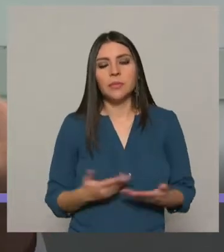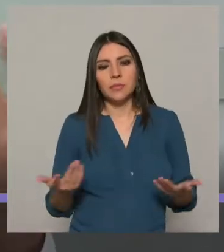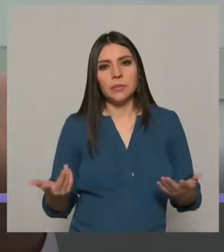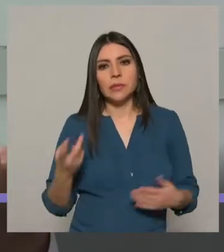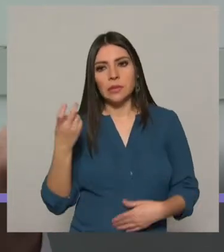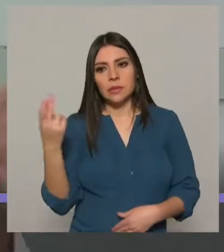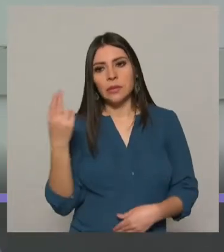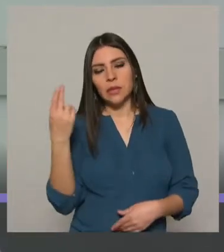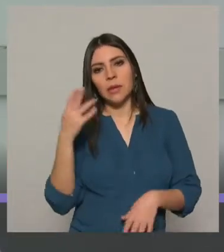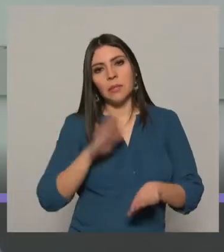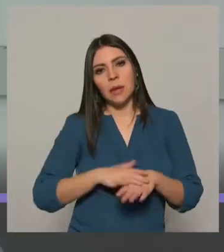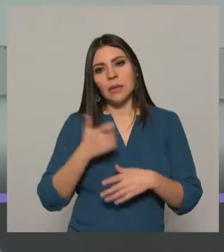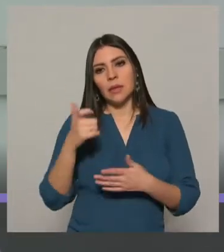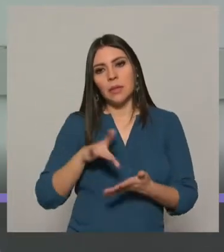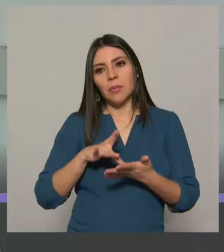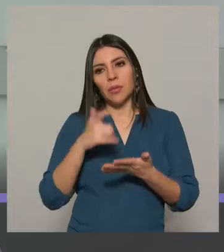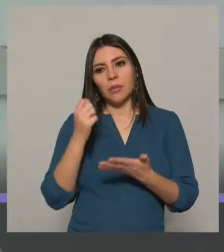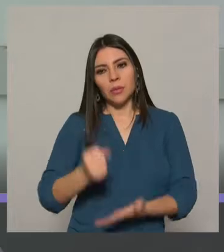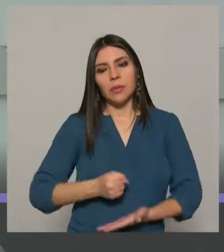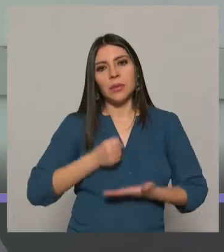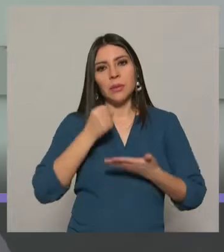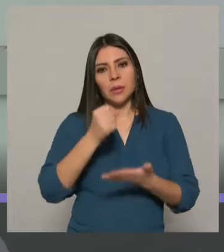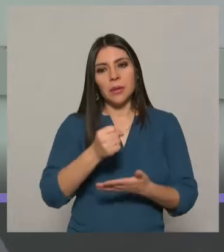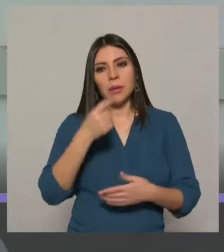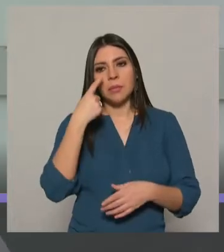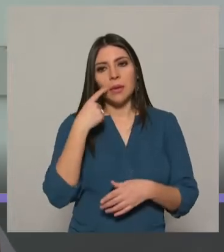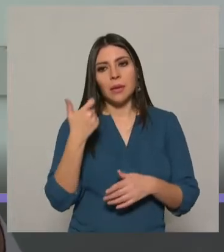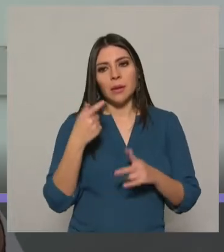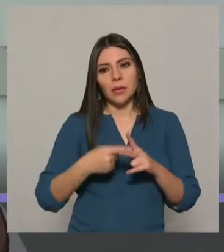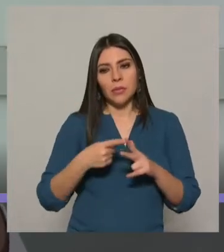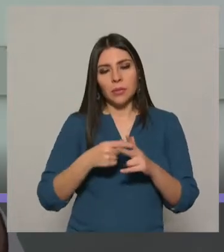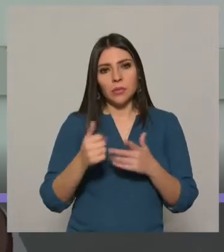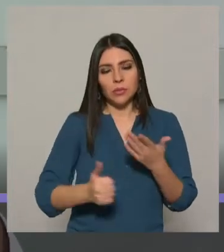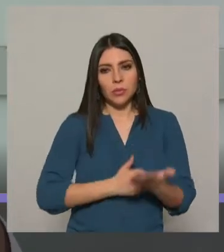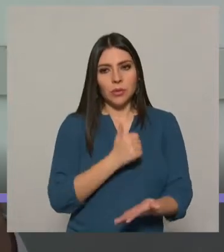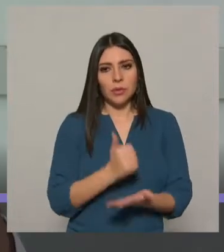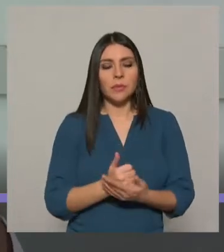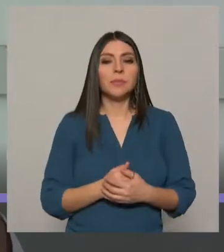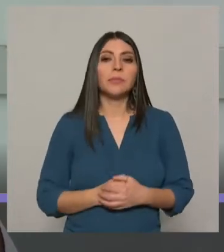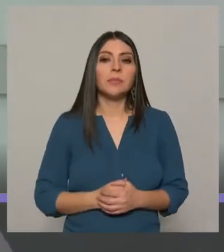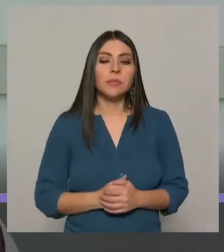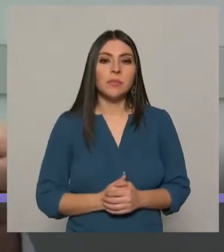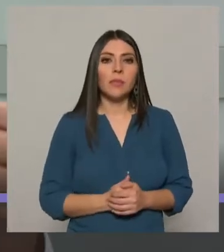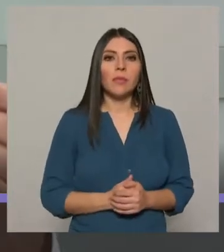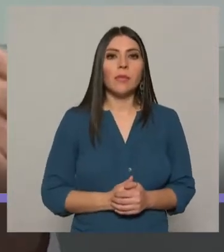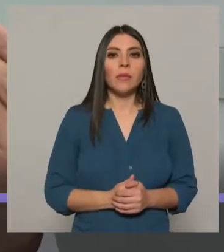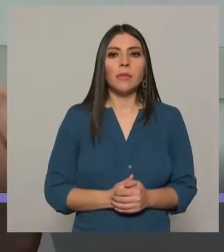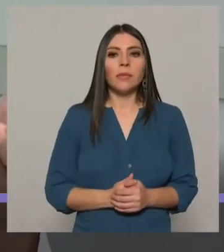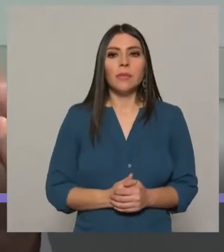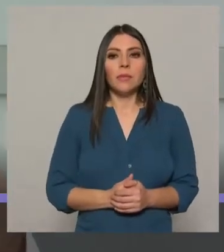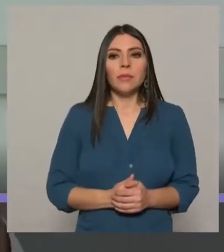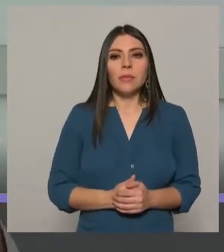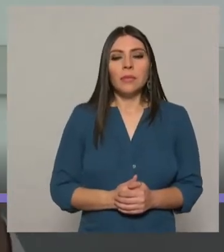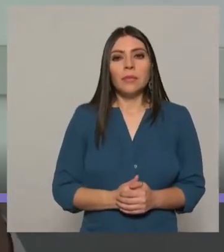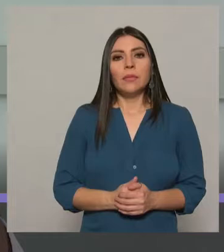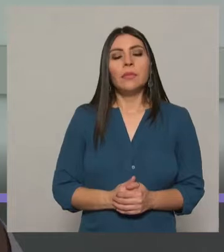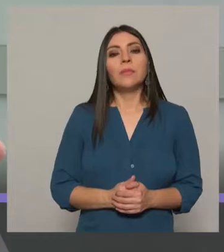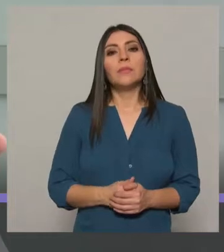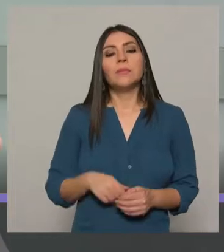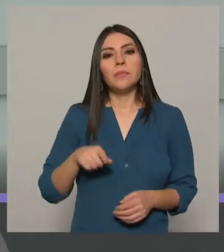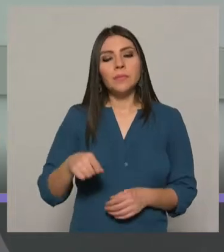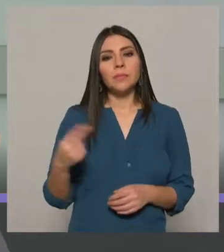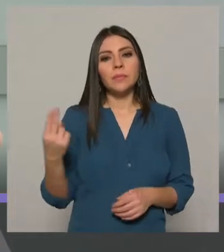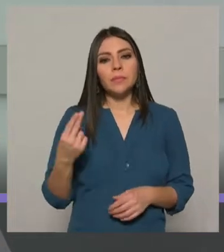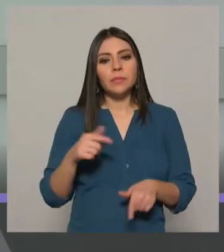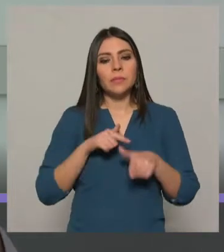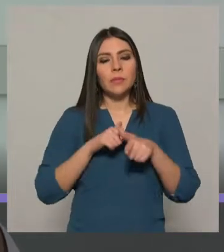presupuestalmente, por supuesto, en las finanzas de la ciudad. Tiene que ver con la posibilidad, por supuesto, de seguir avanzando en un